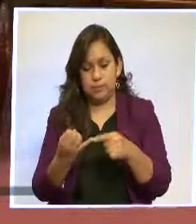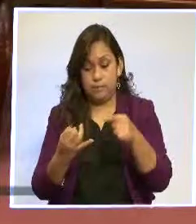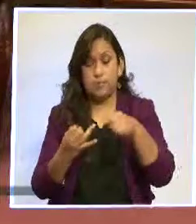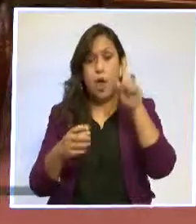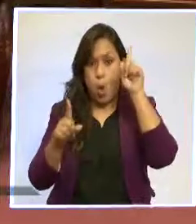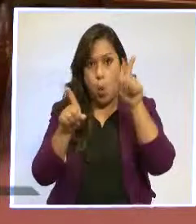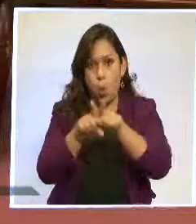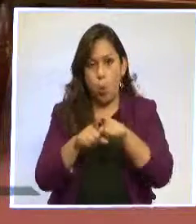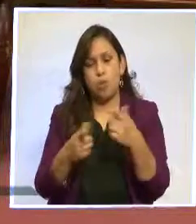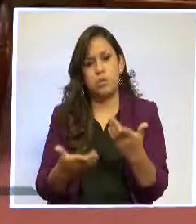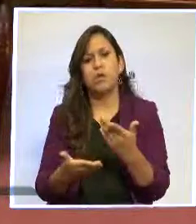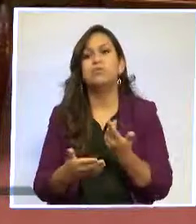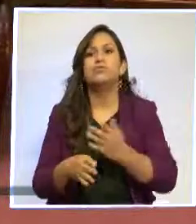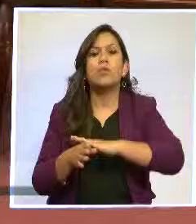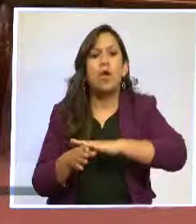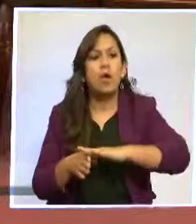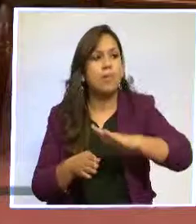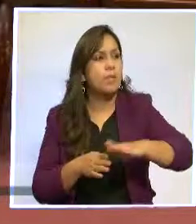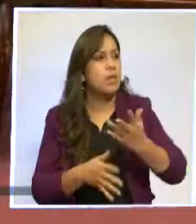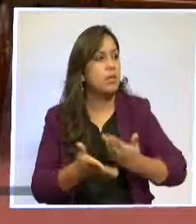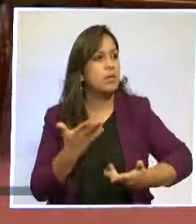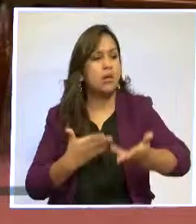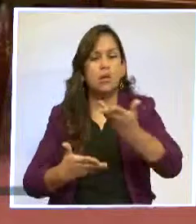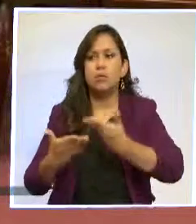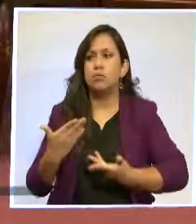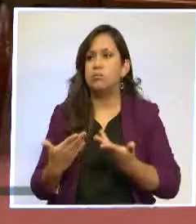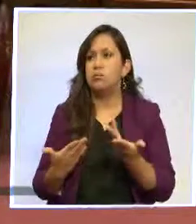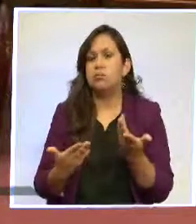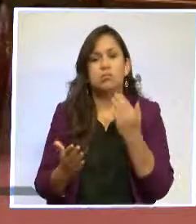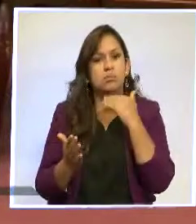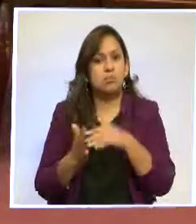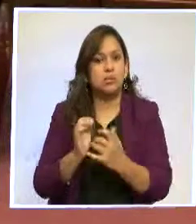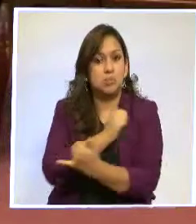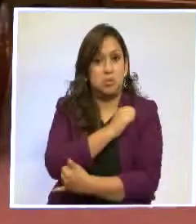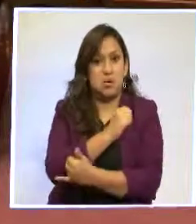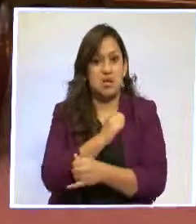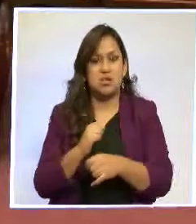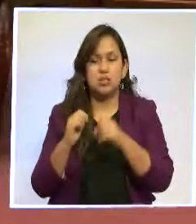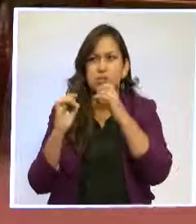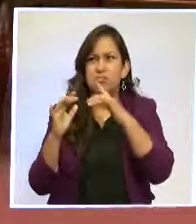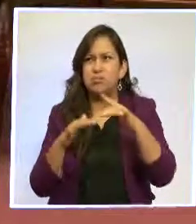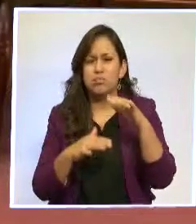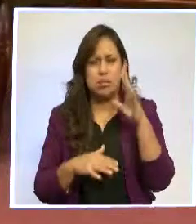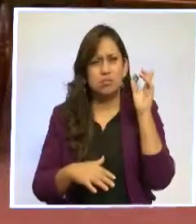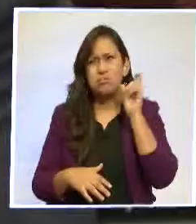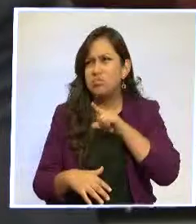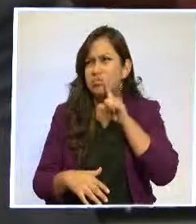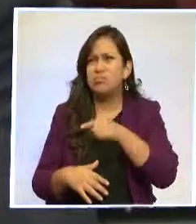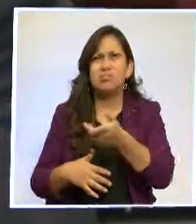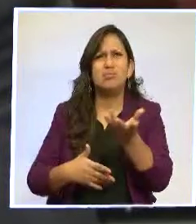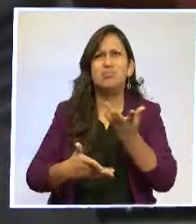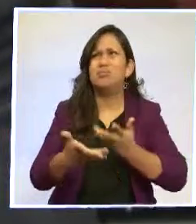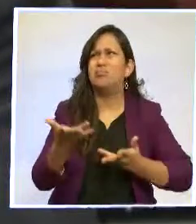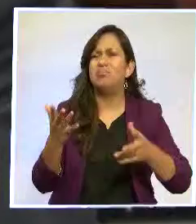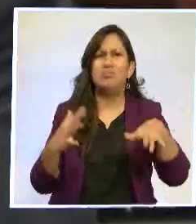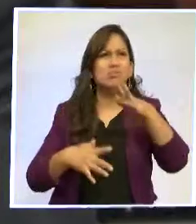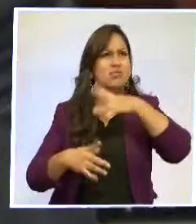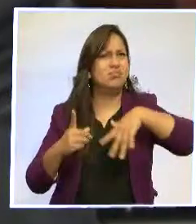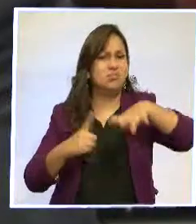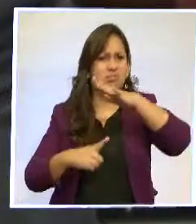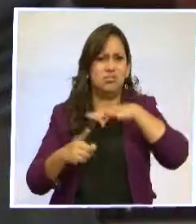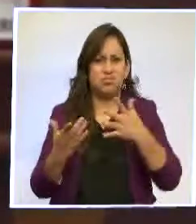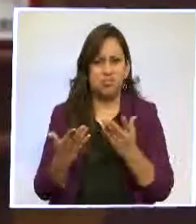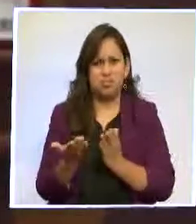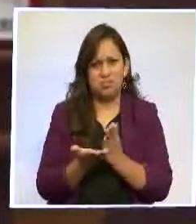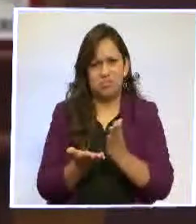somos invitados a esta fiesta de los ricos que nos contaminan, pero resulta que lo paradójico es que nosotros prestamos un gran servicio ambiental